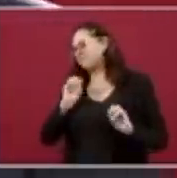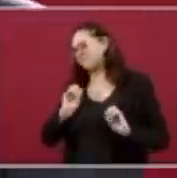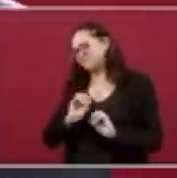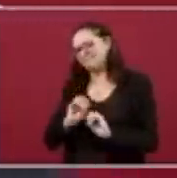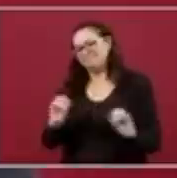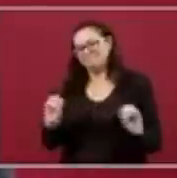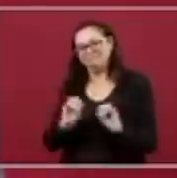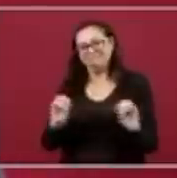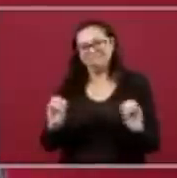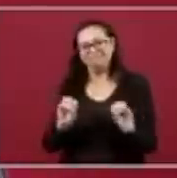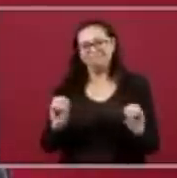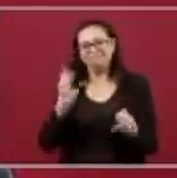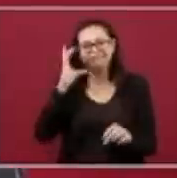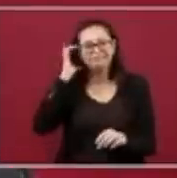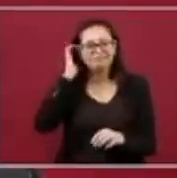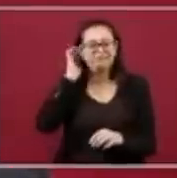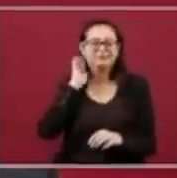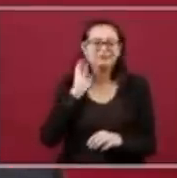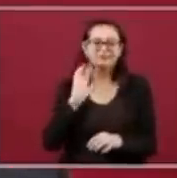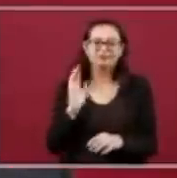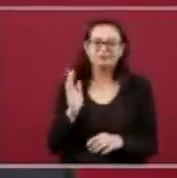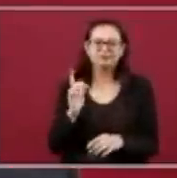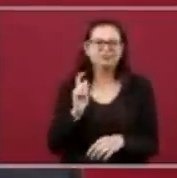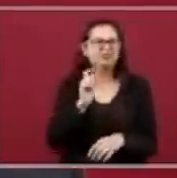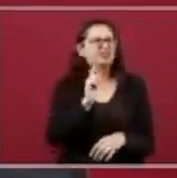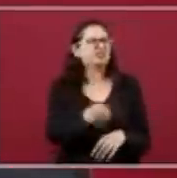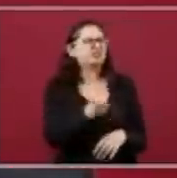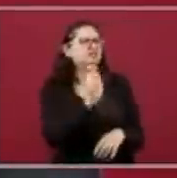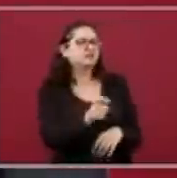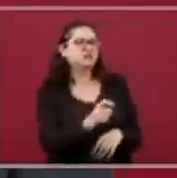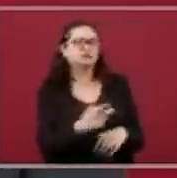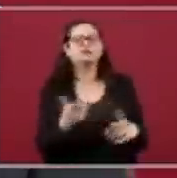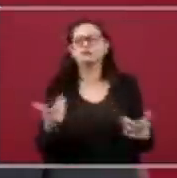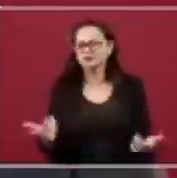Me refiero a algunos pronunciamientos.